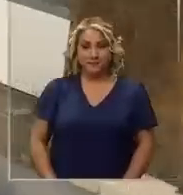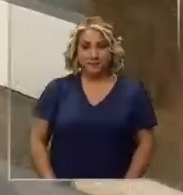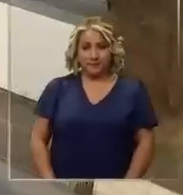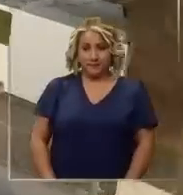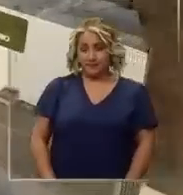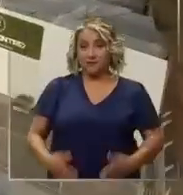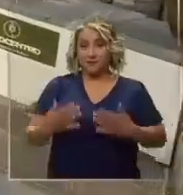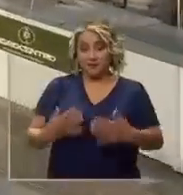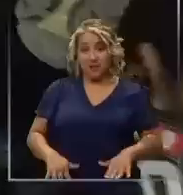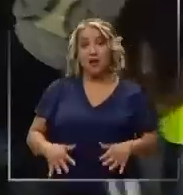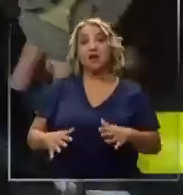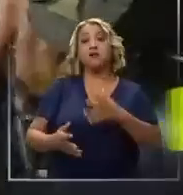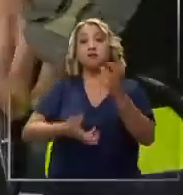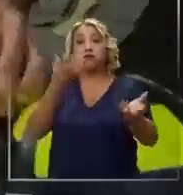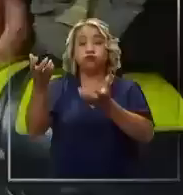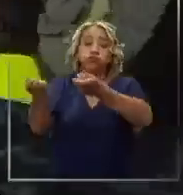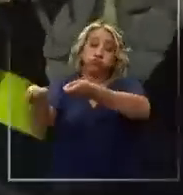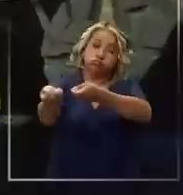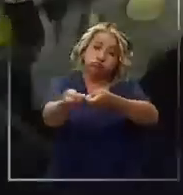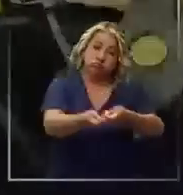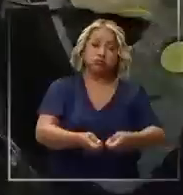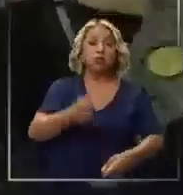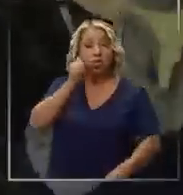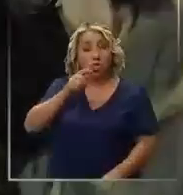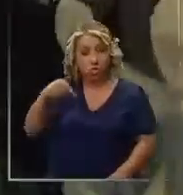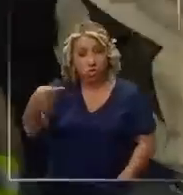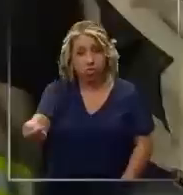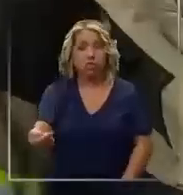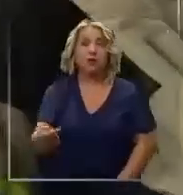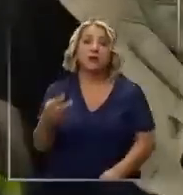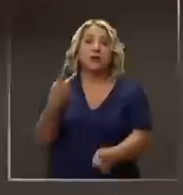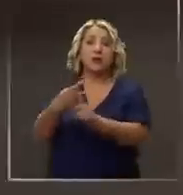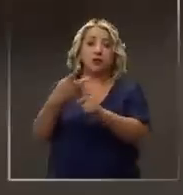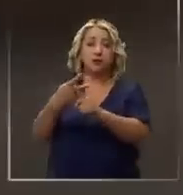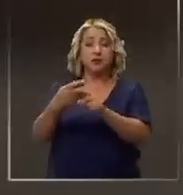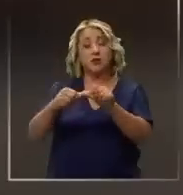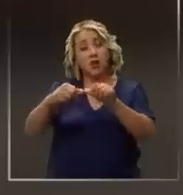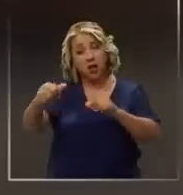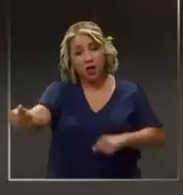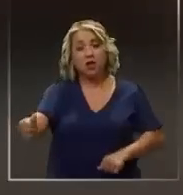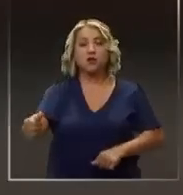Después de días de combate y luego de cientos de kilómetros, son aplaudidos.